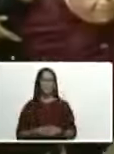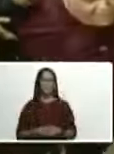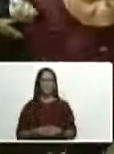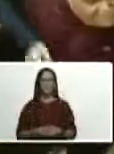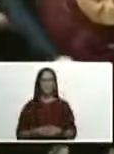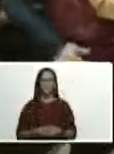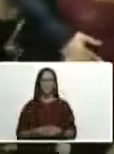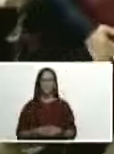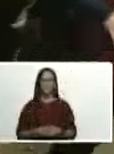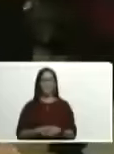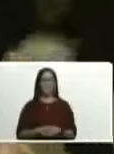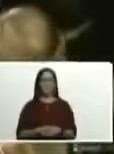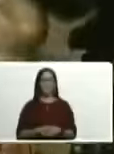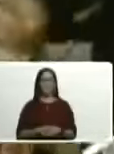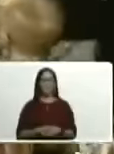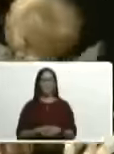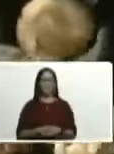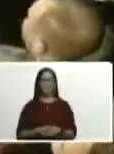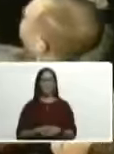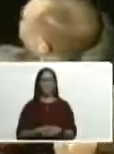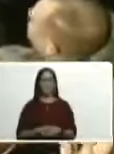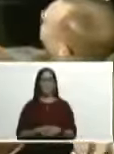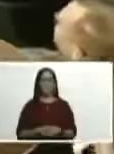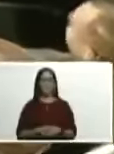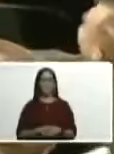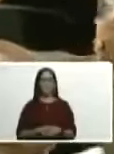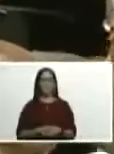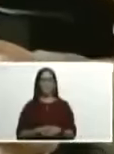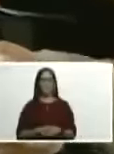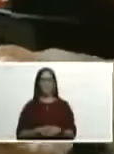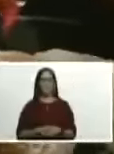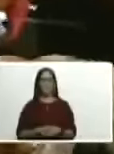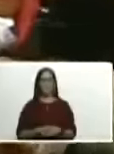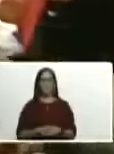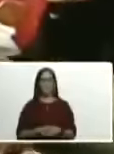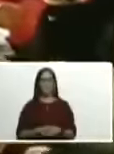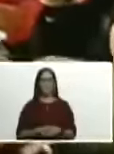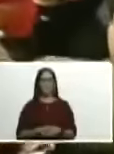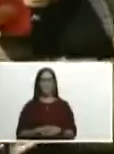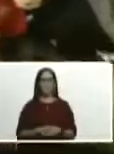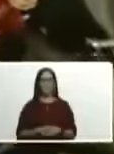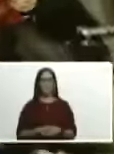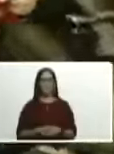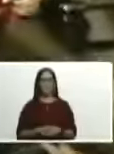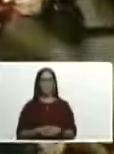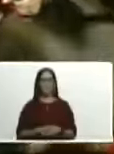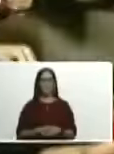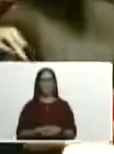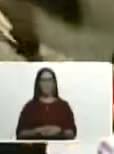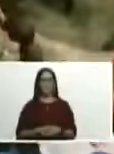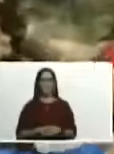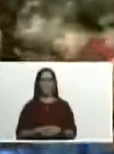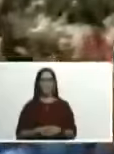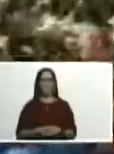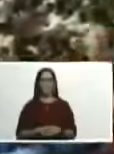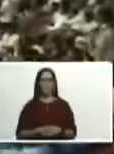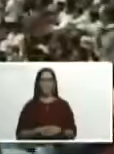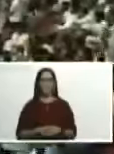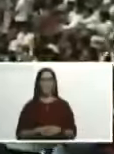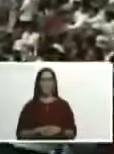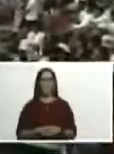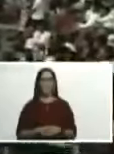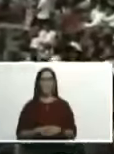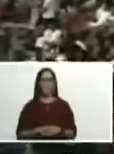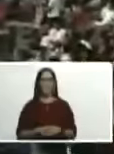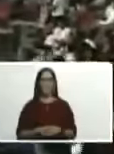caminando. Vamos a caminar, pues, una foto, un selfie. Eso, eso. Para TikTok, mira. Están transmitiendo en